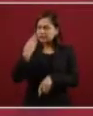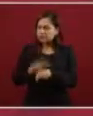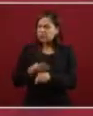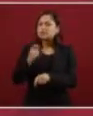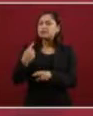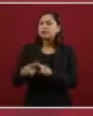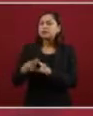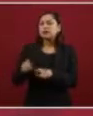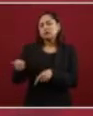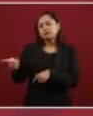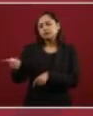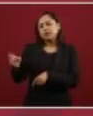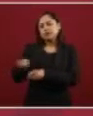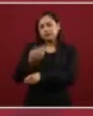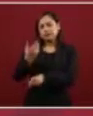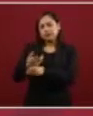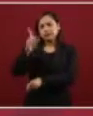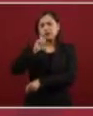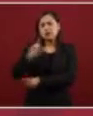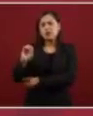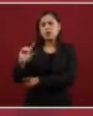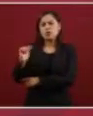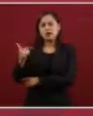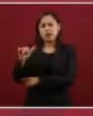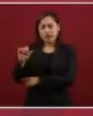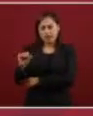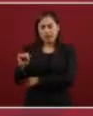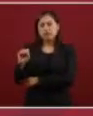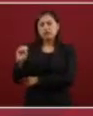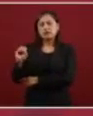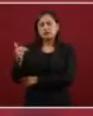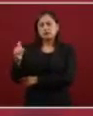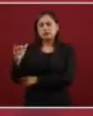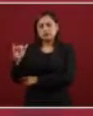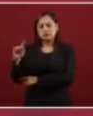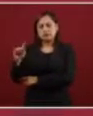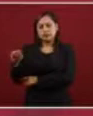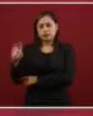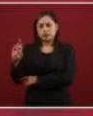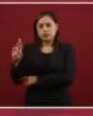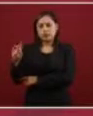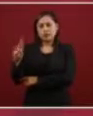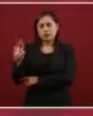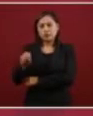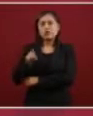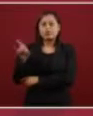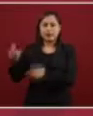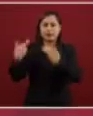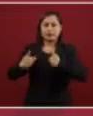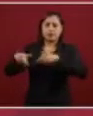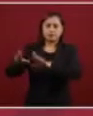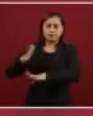olga sánchez cordero la secretaria de gobernacion ella me está representando